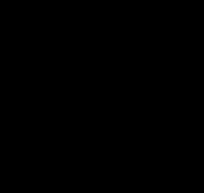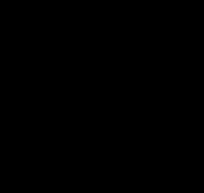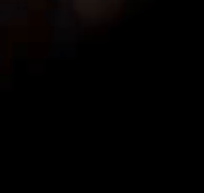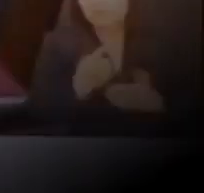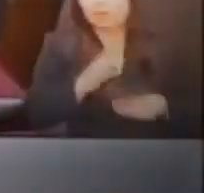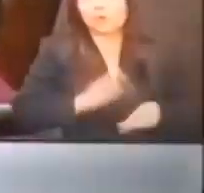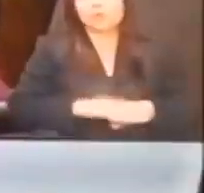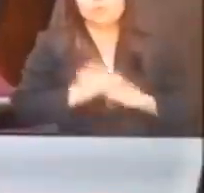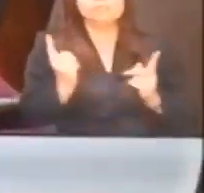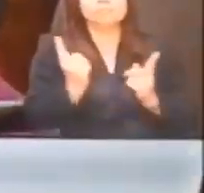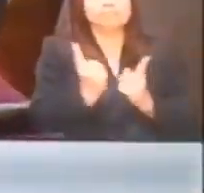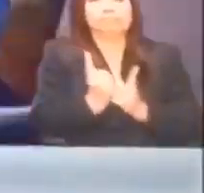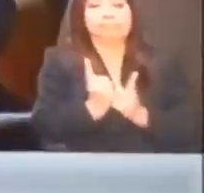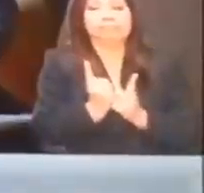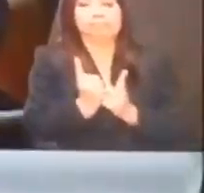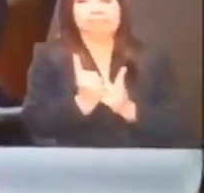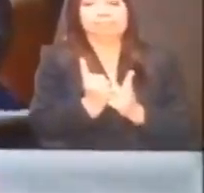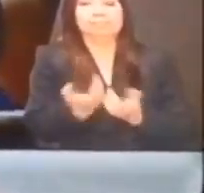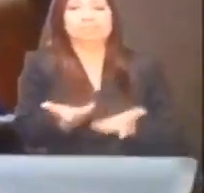que además encontramos